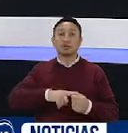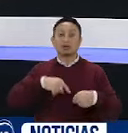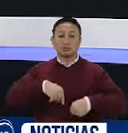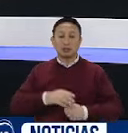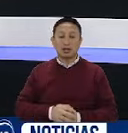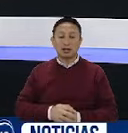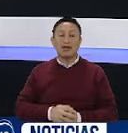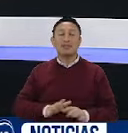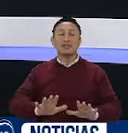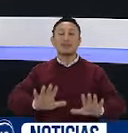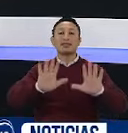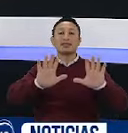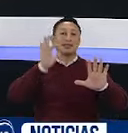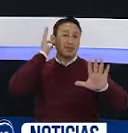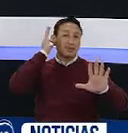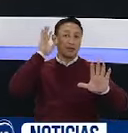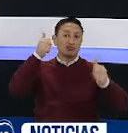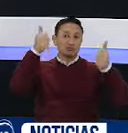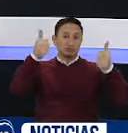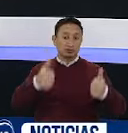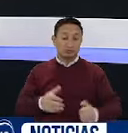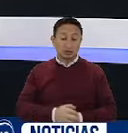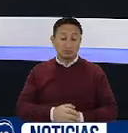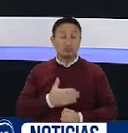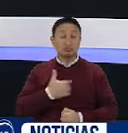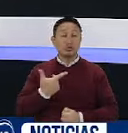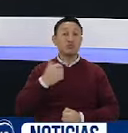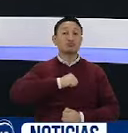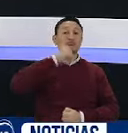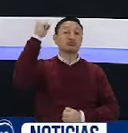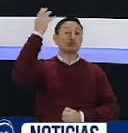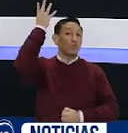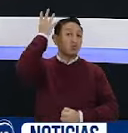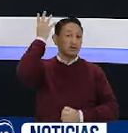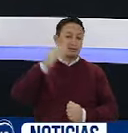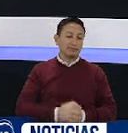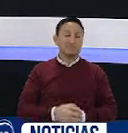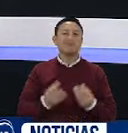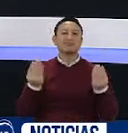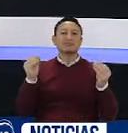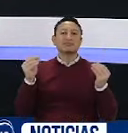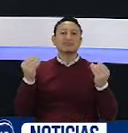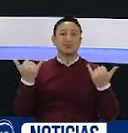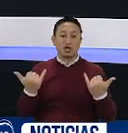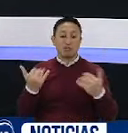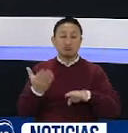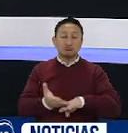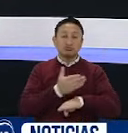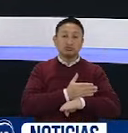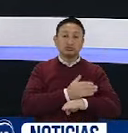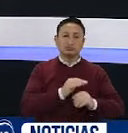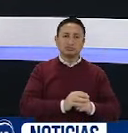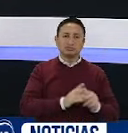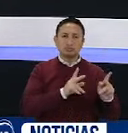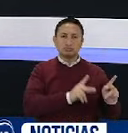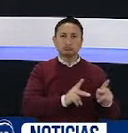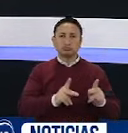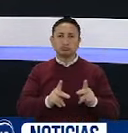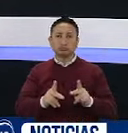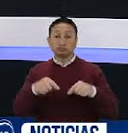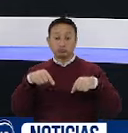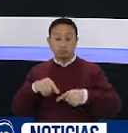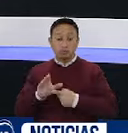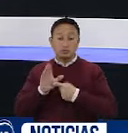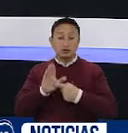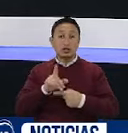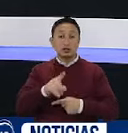participación de 10 talentosas candidatas que aspiran llevarse la corona. Estas jóvenes se han preparado durante semanas para demostrar